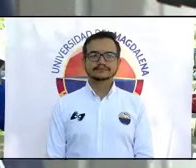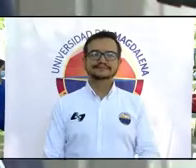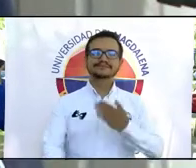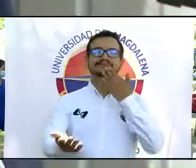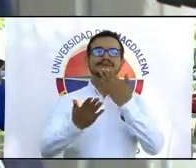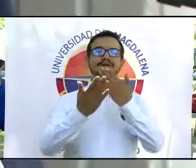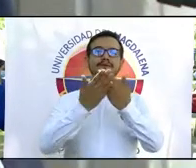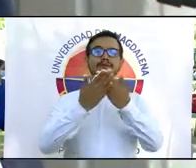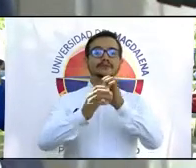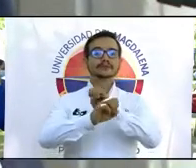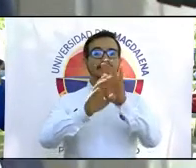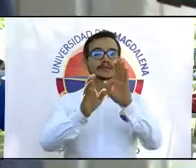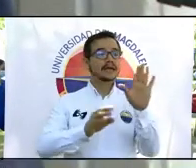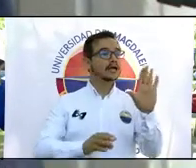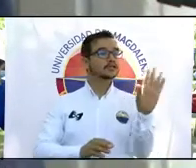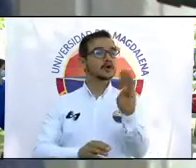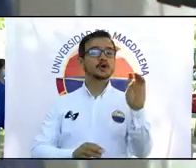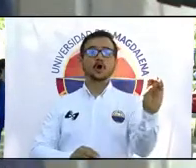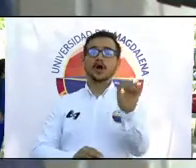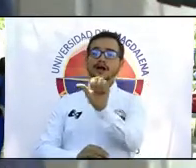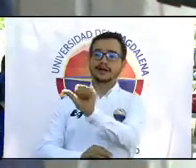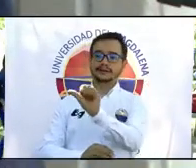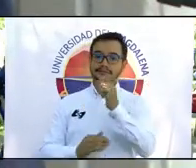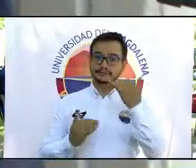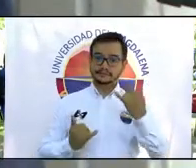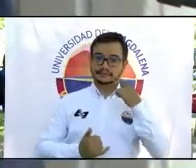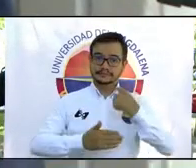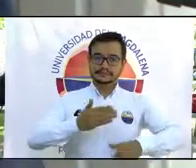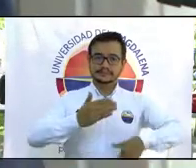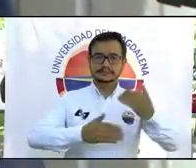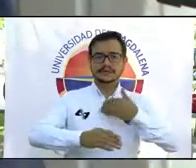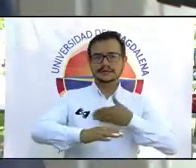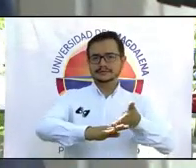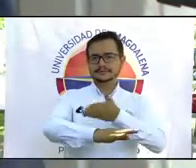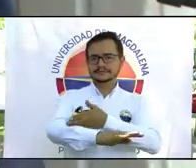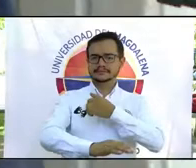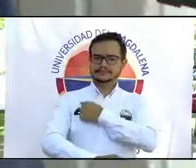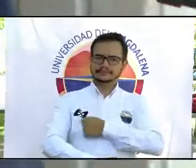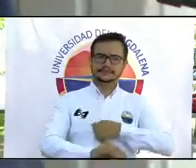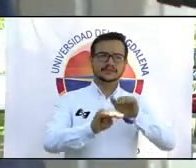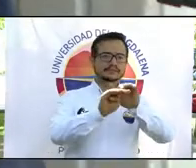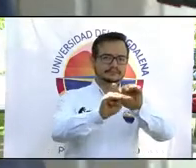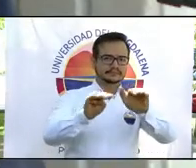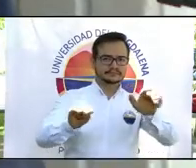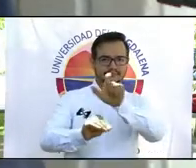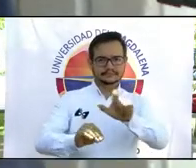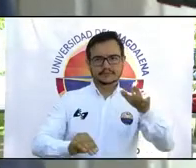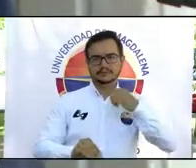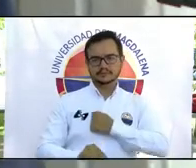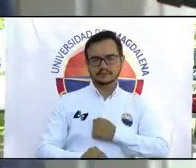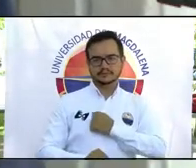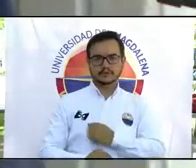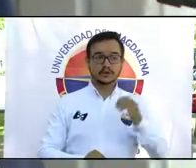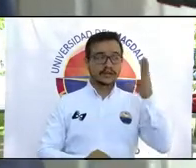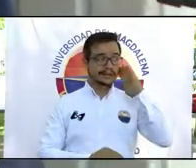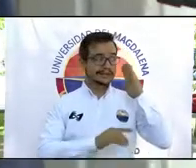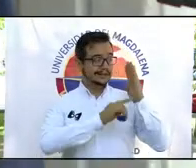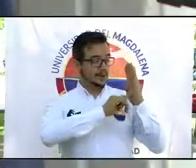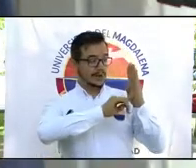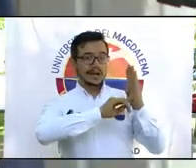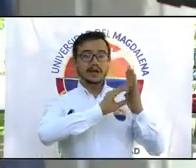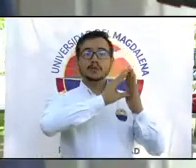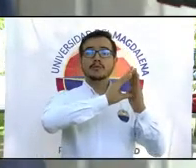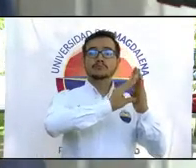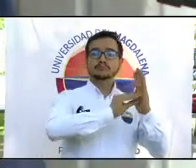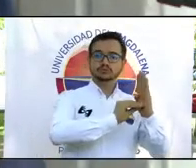Muy buenos días para todos y todas. Antes de iniciar, solicitamos a todas las personas configurar sus celulares en modo silencioso